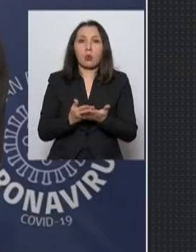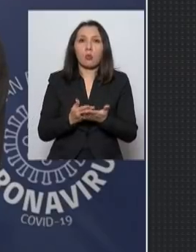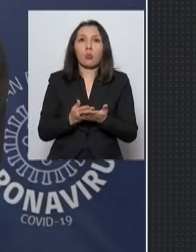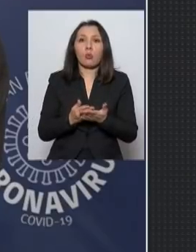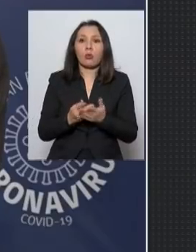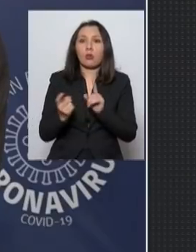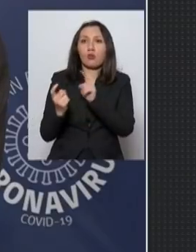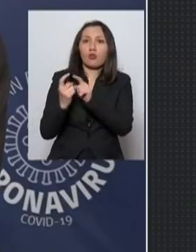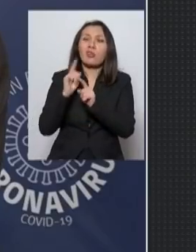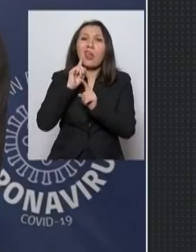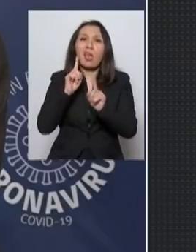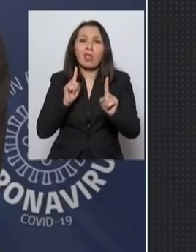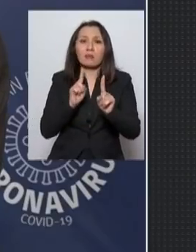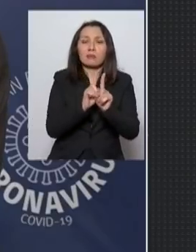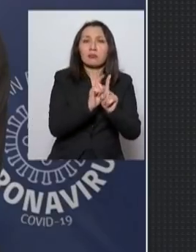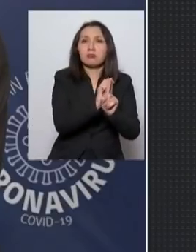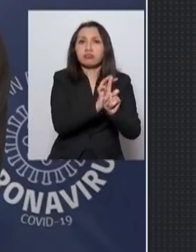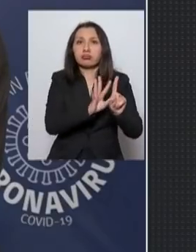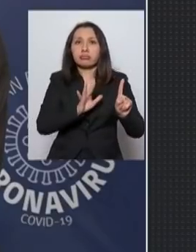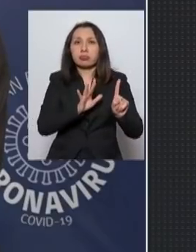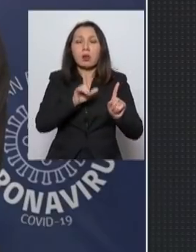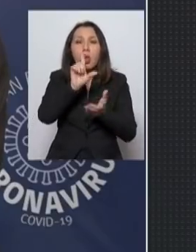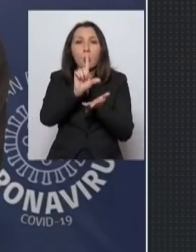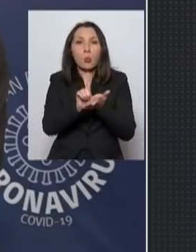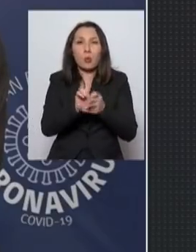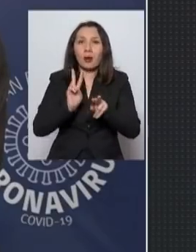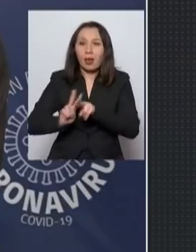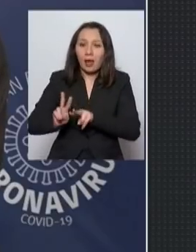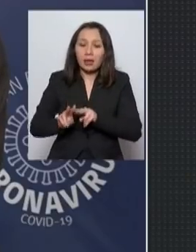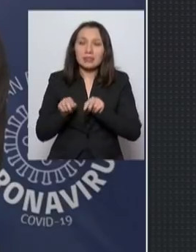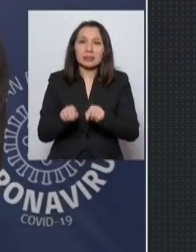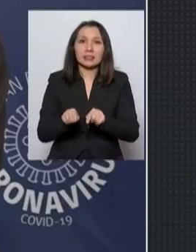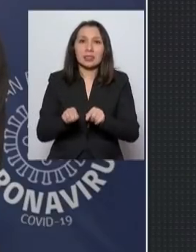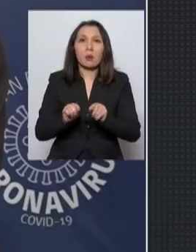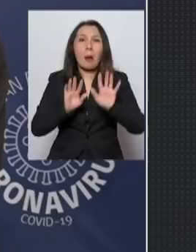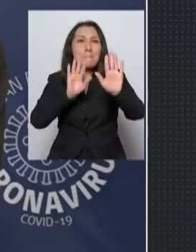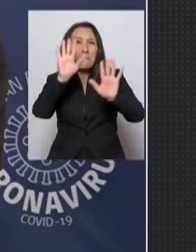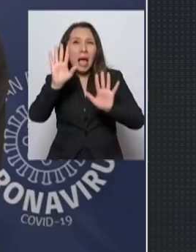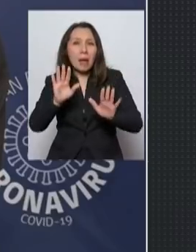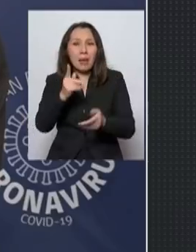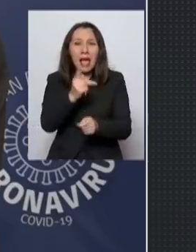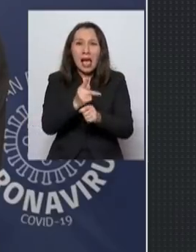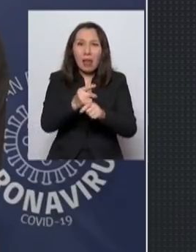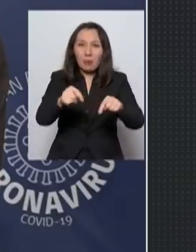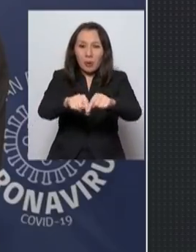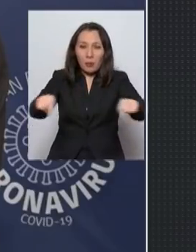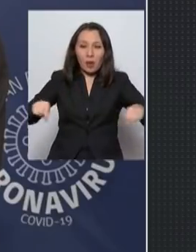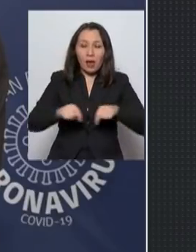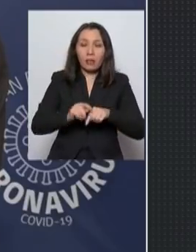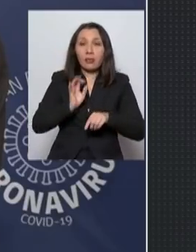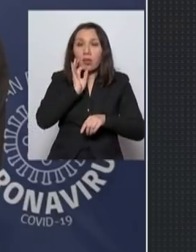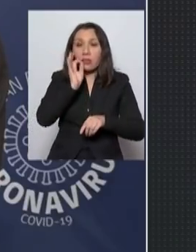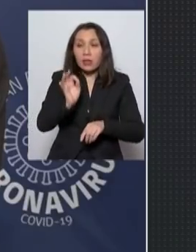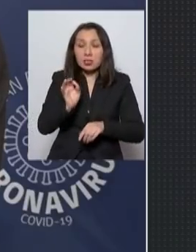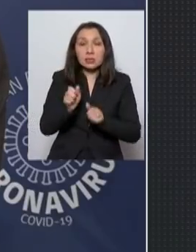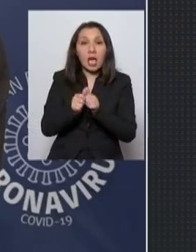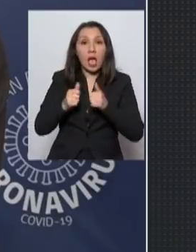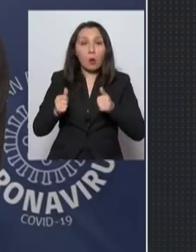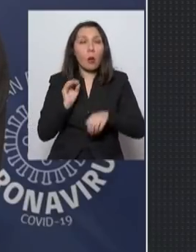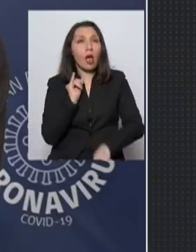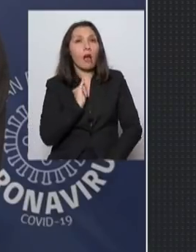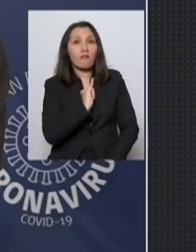los contactos, el lugar, hacer estos mapas por kilómetro cuadrado, decirle a la